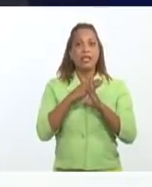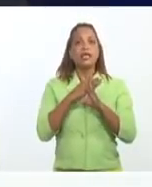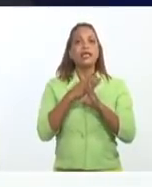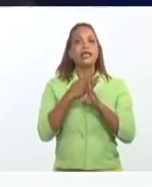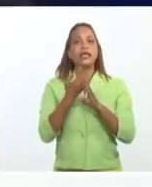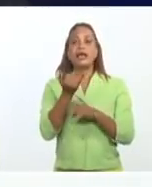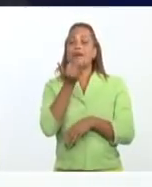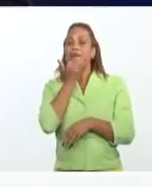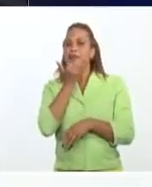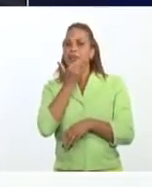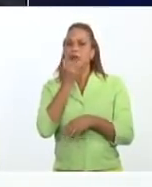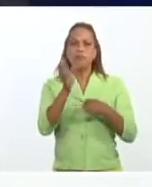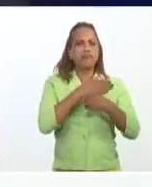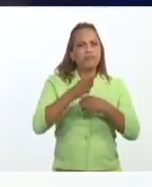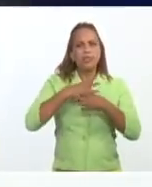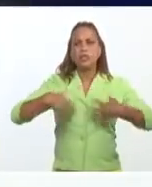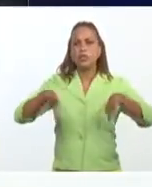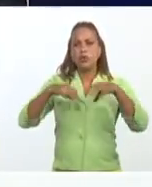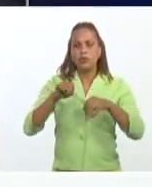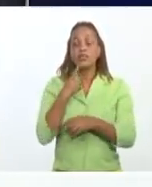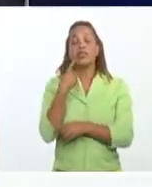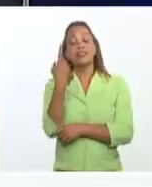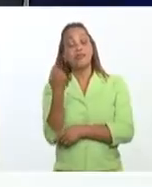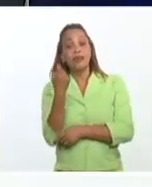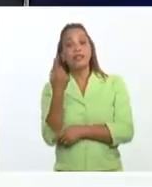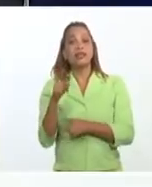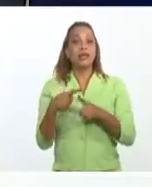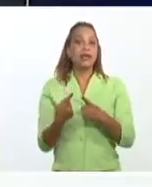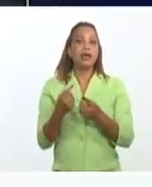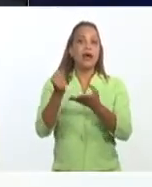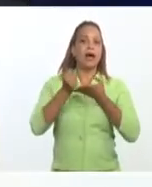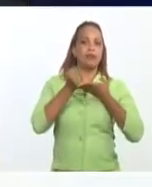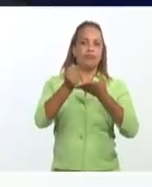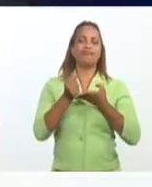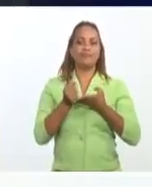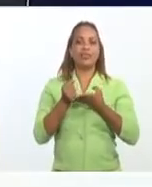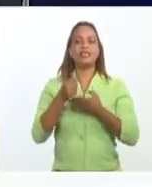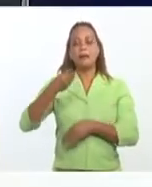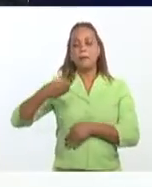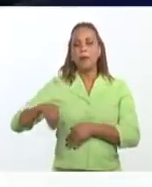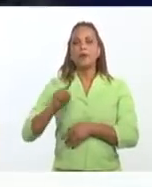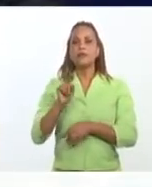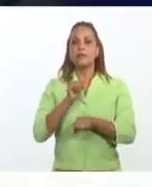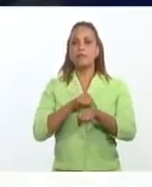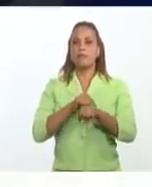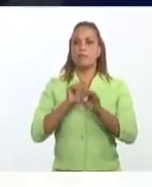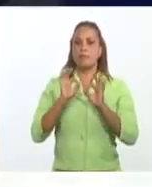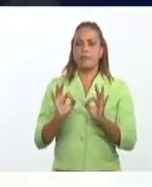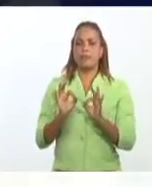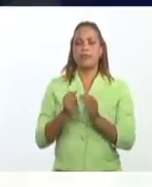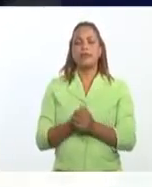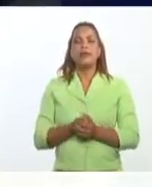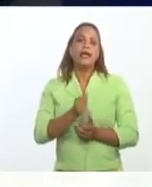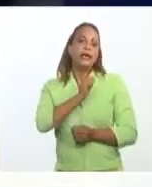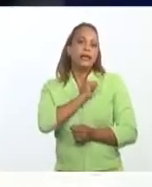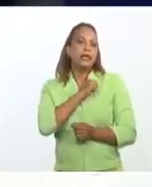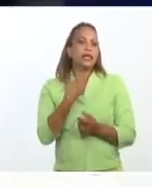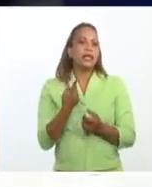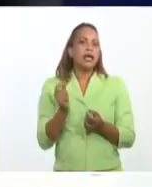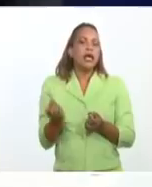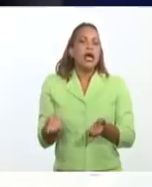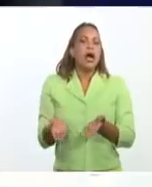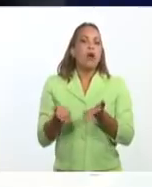crisis que los demócratas necesitan sumar en la medida de lo posible, claro está. ¿Cómo pretende compensar? Bueno, pues